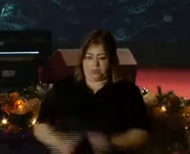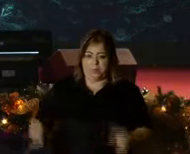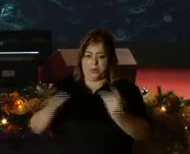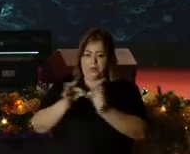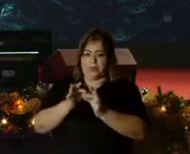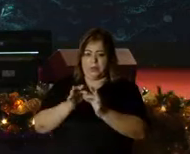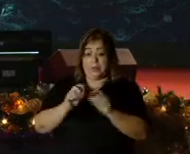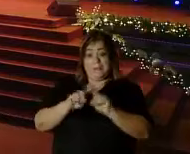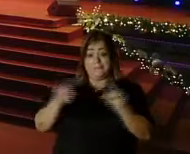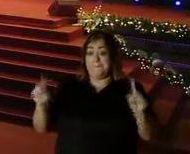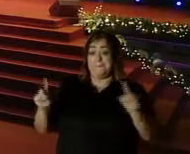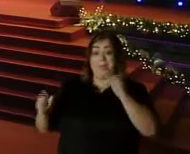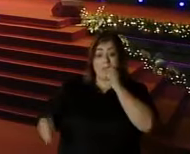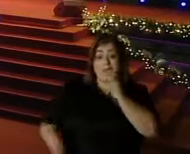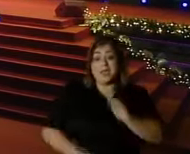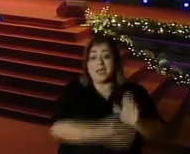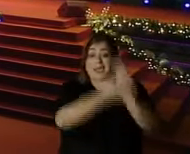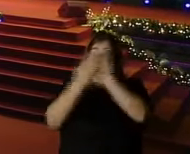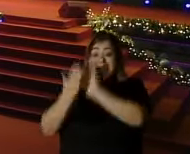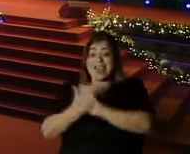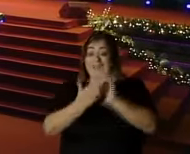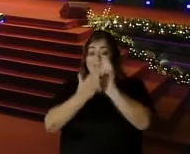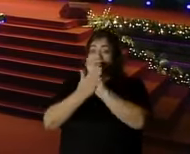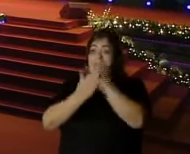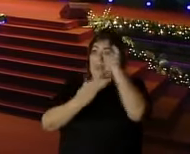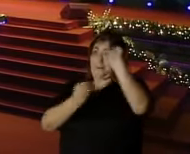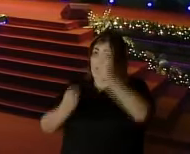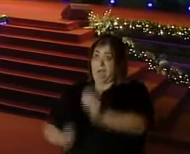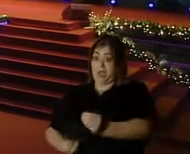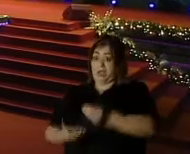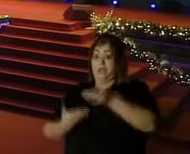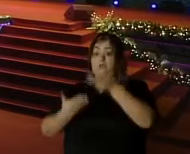La alabanza es toda tuya,